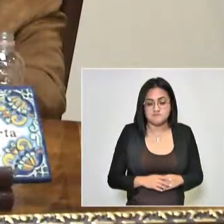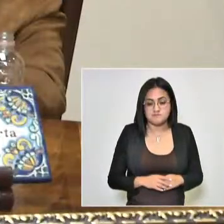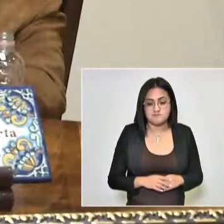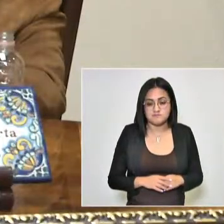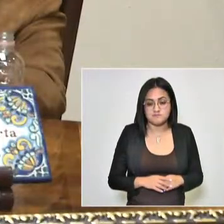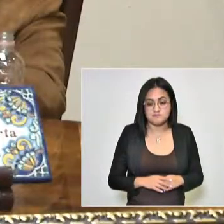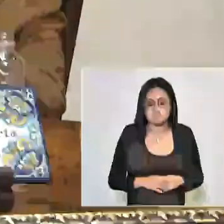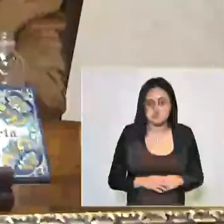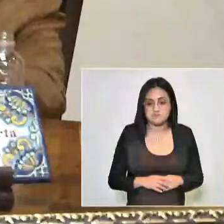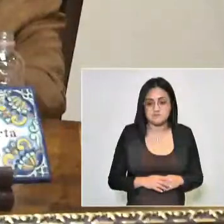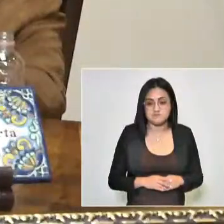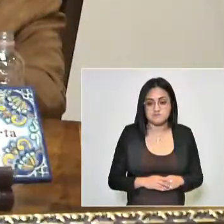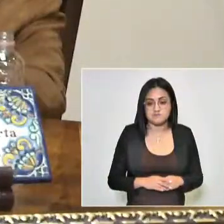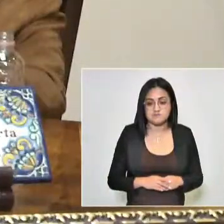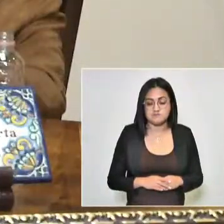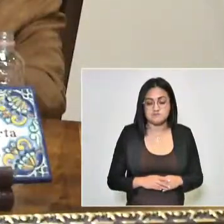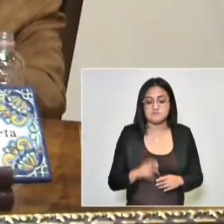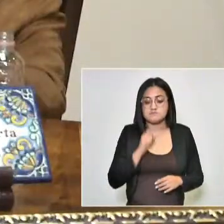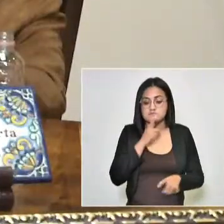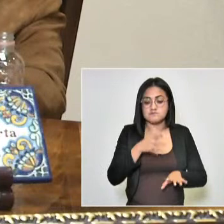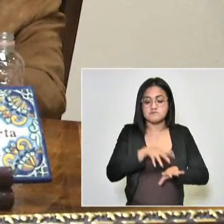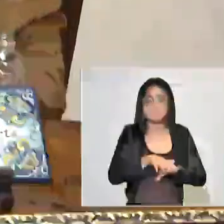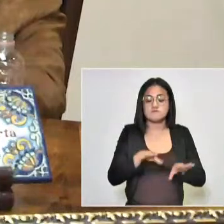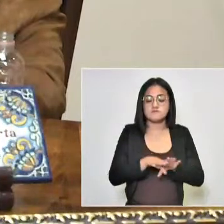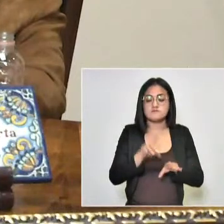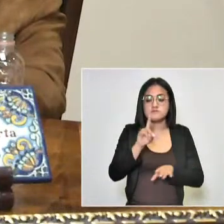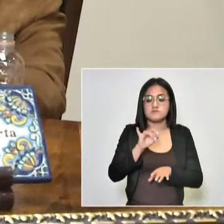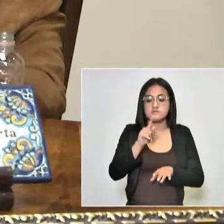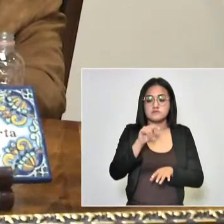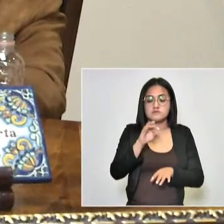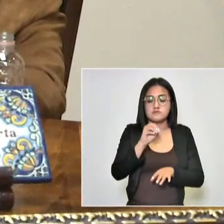Eso es involucrarse en la comisión de delitos.